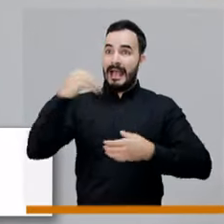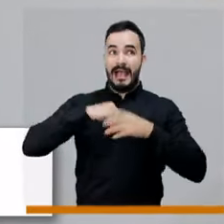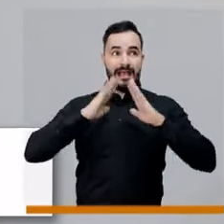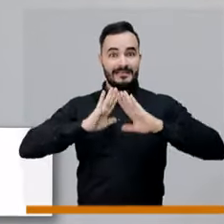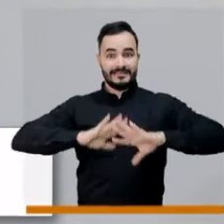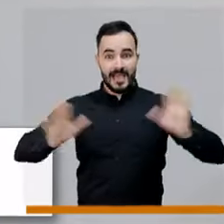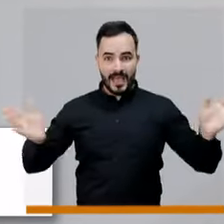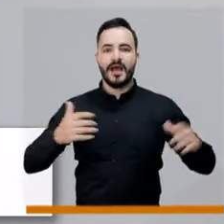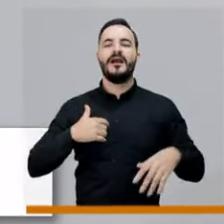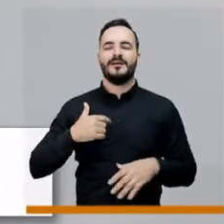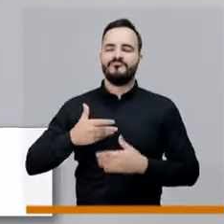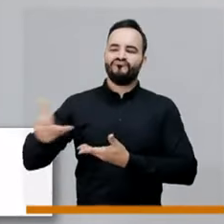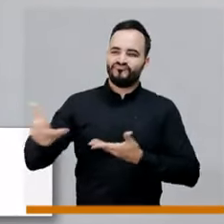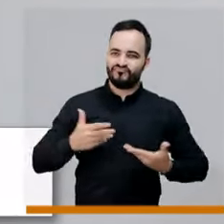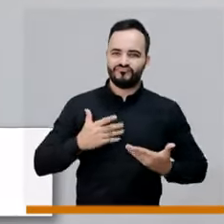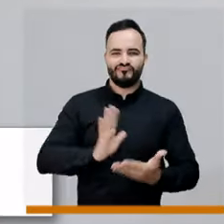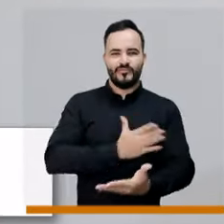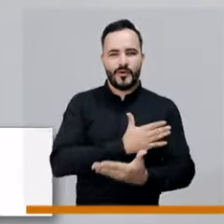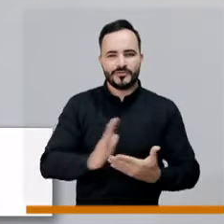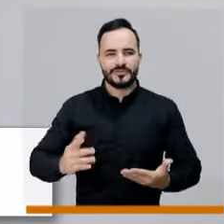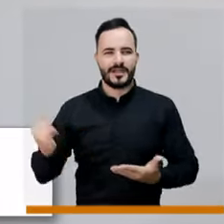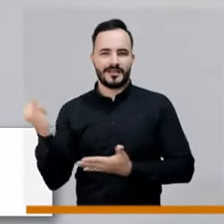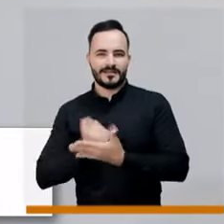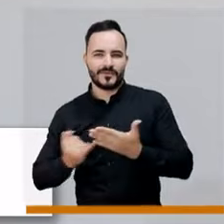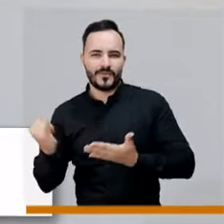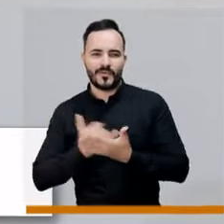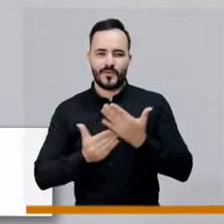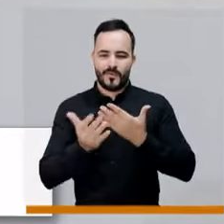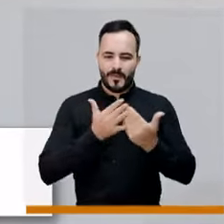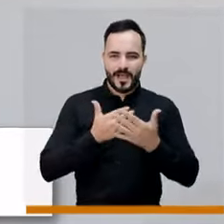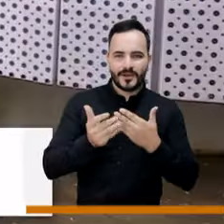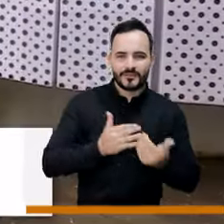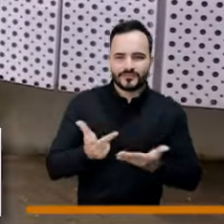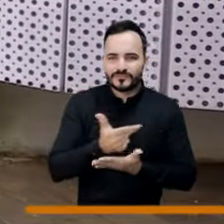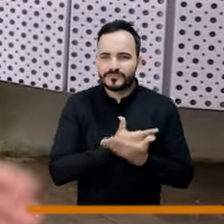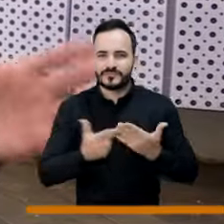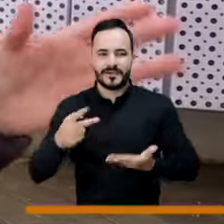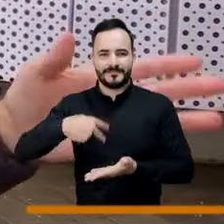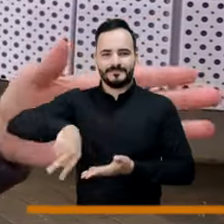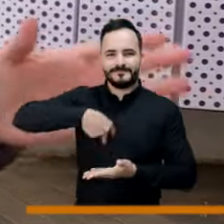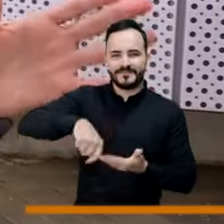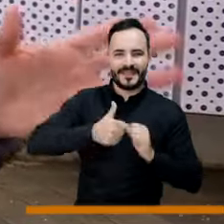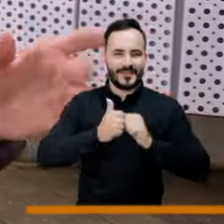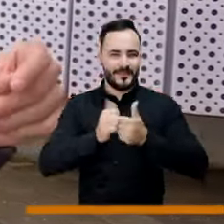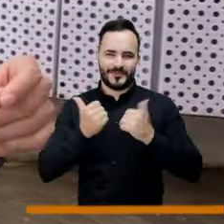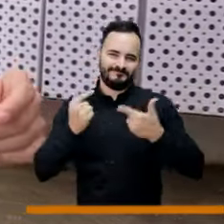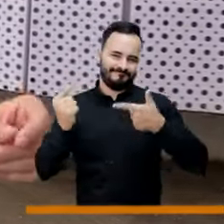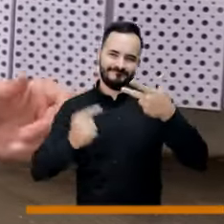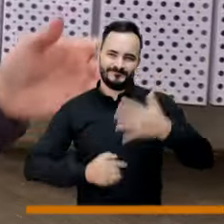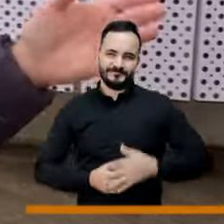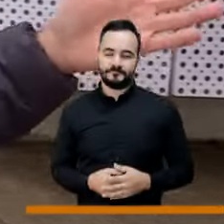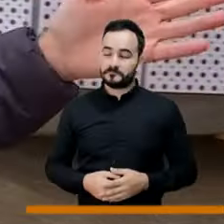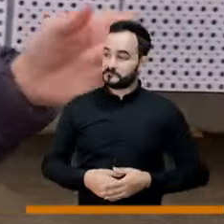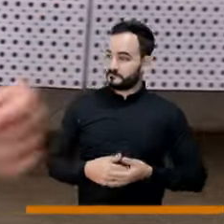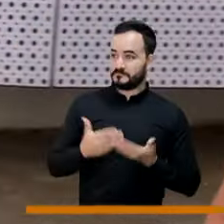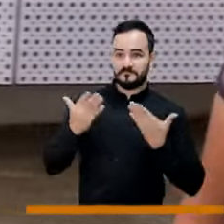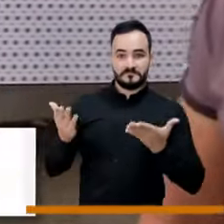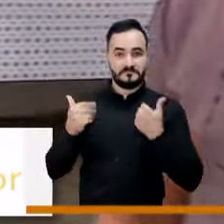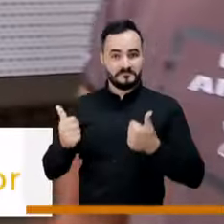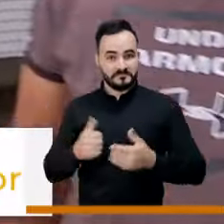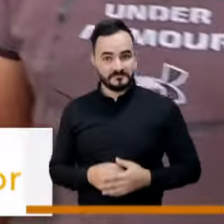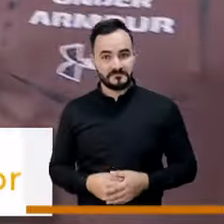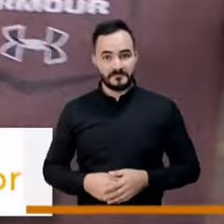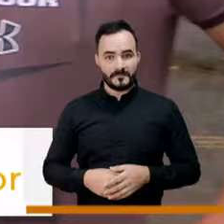manualidades, dibujo, baile, deporte en general. Don Luis y Matías Muñoz, ¿cómo llegan ustedes